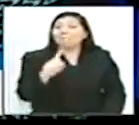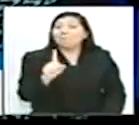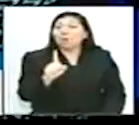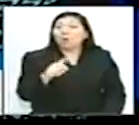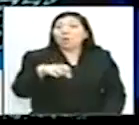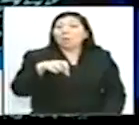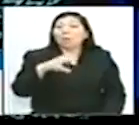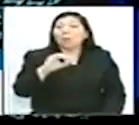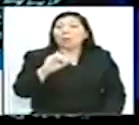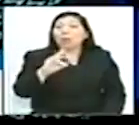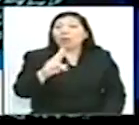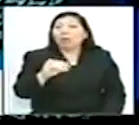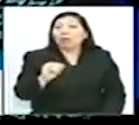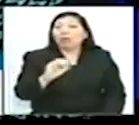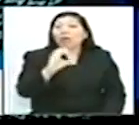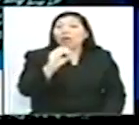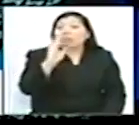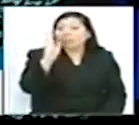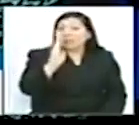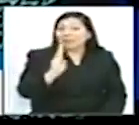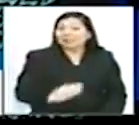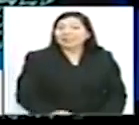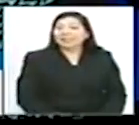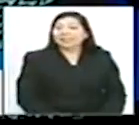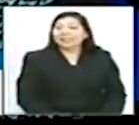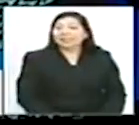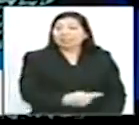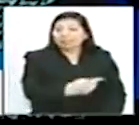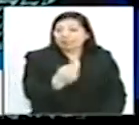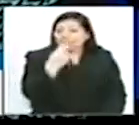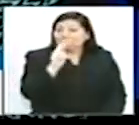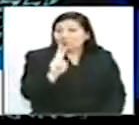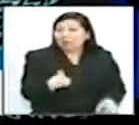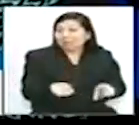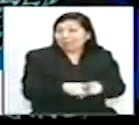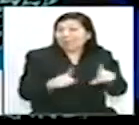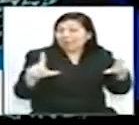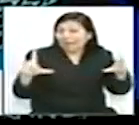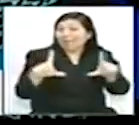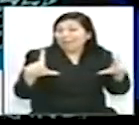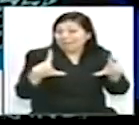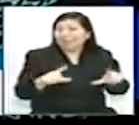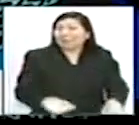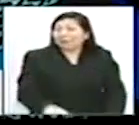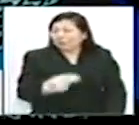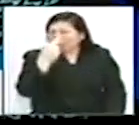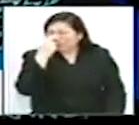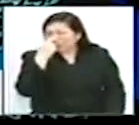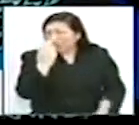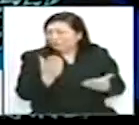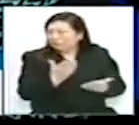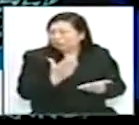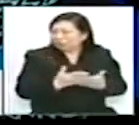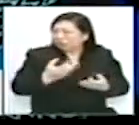de la Procuraduría a la empresa Odebrecht. Y ustedes han podido ver también en la televisión que, extrañamente, por un